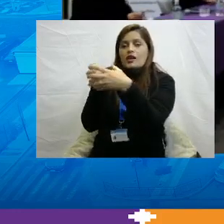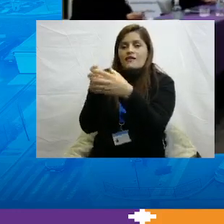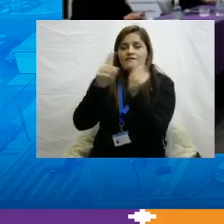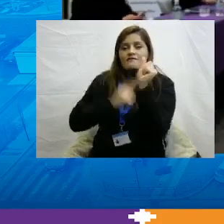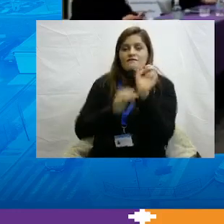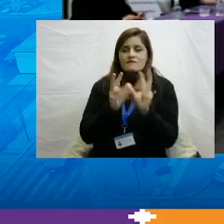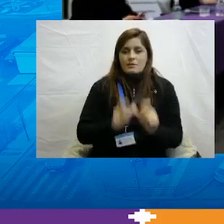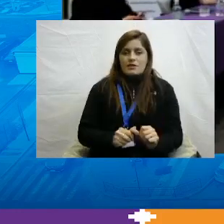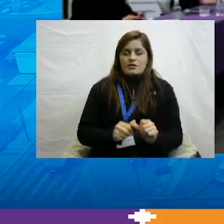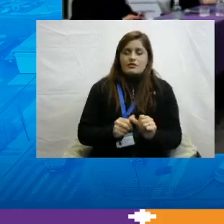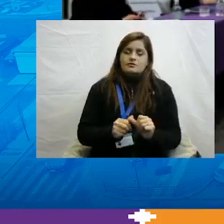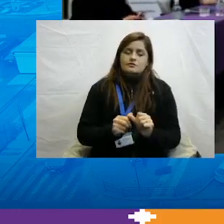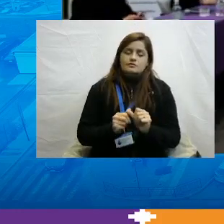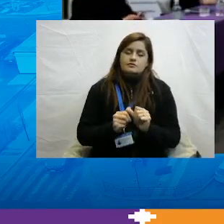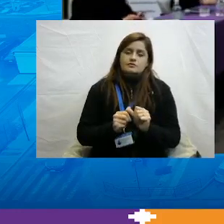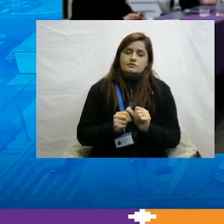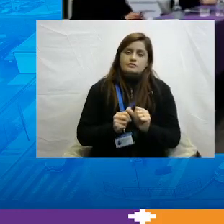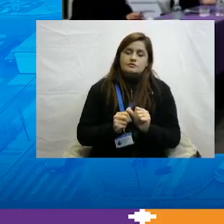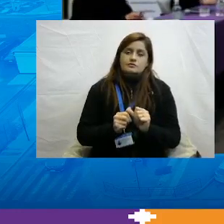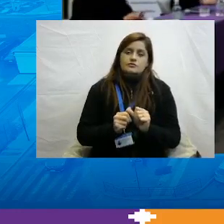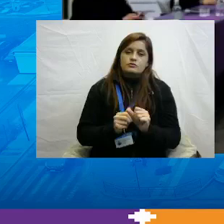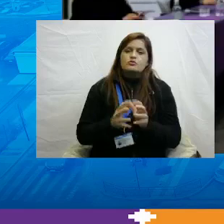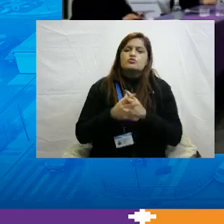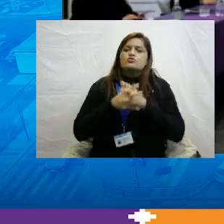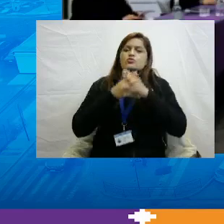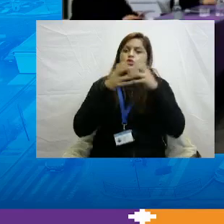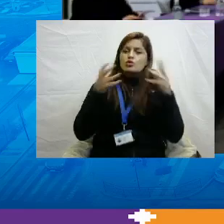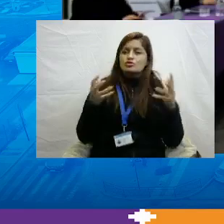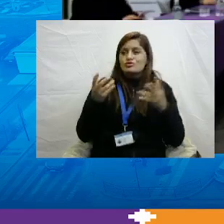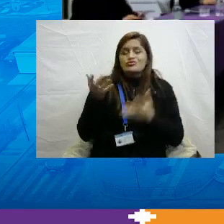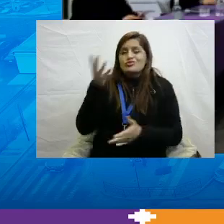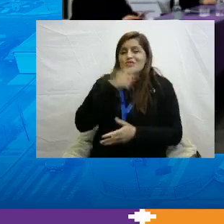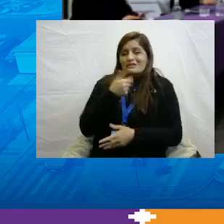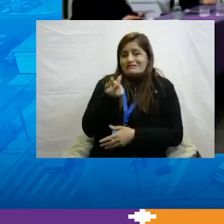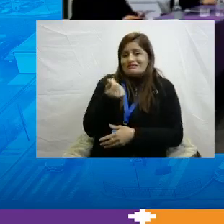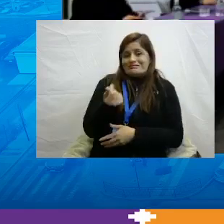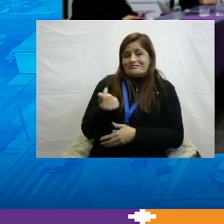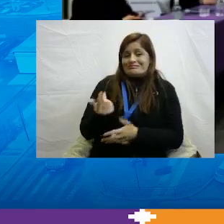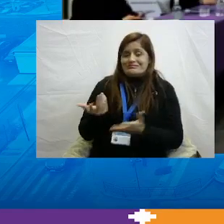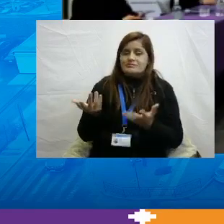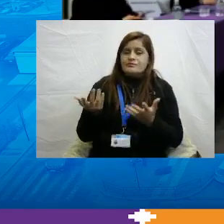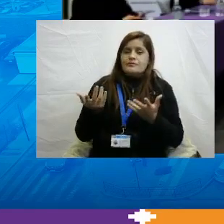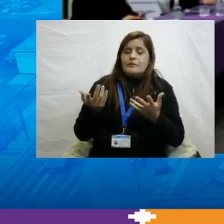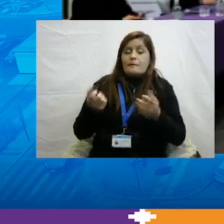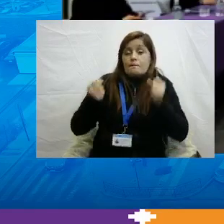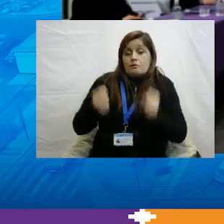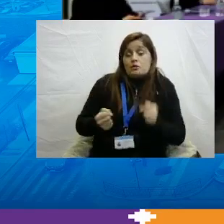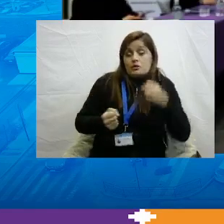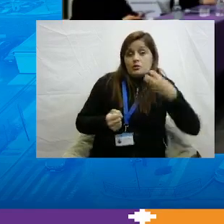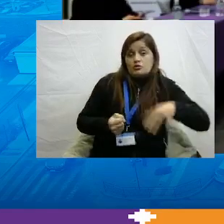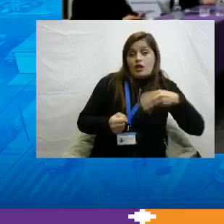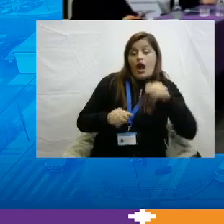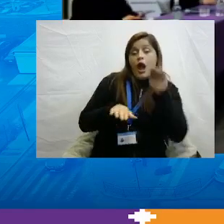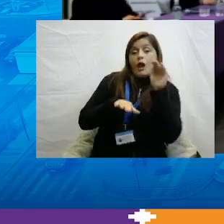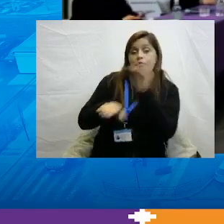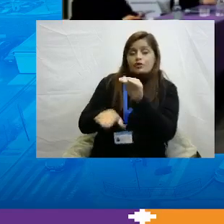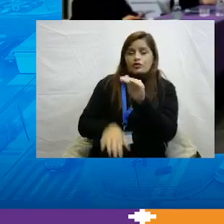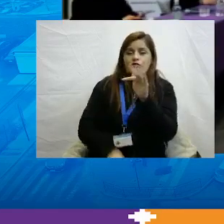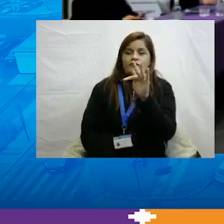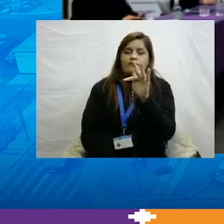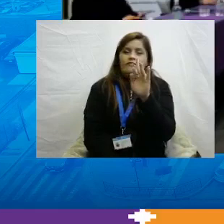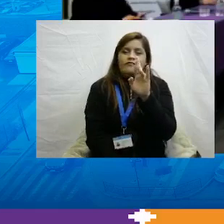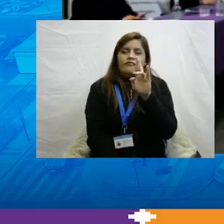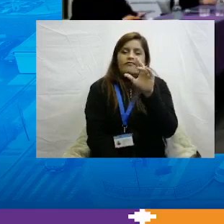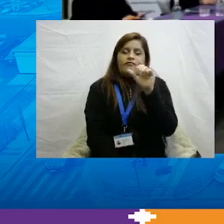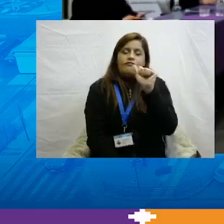Taekwondo, y bueno, como muchos jóvenes deportistas no tienen todos los recursos para participar, y si el municipio lo pudiese apoyar a Francisco Muñoz, le